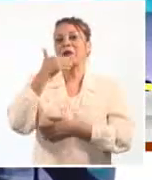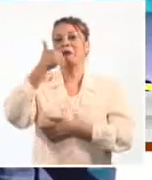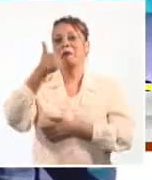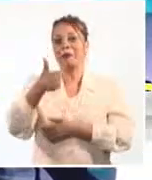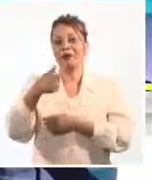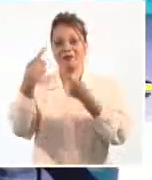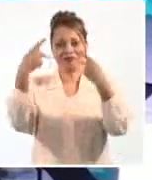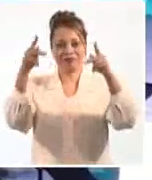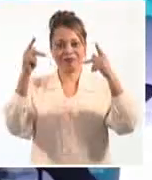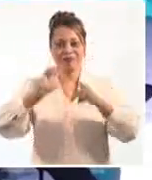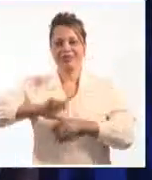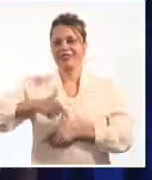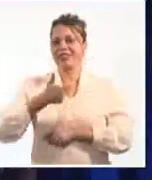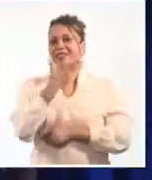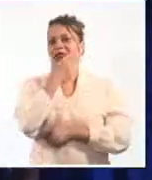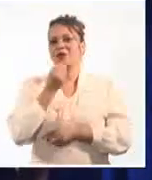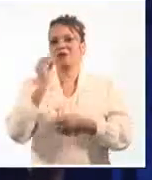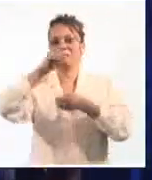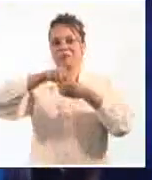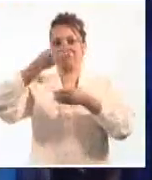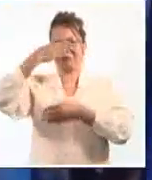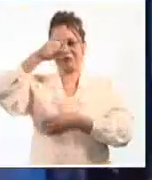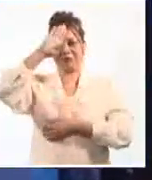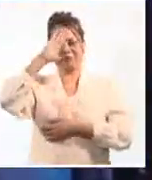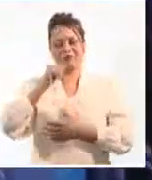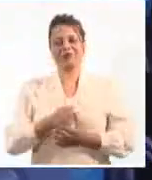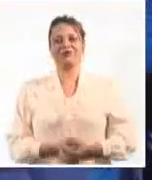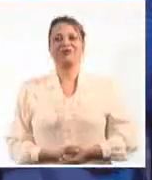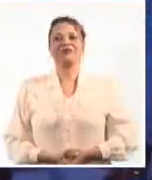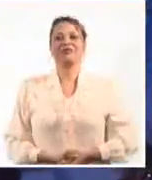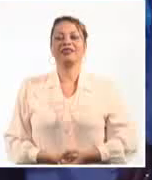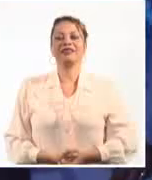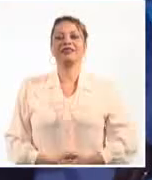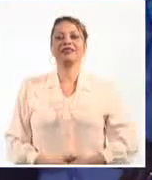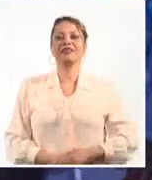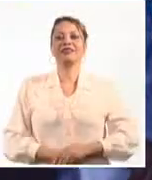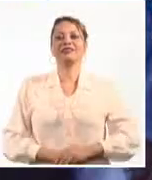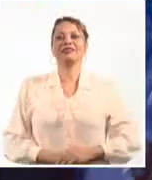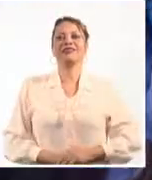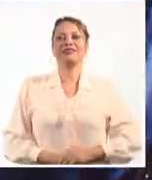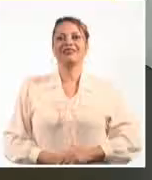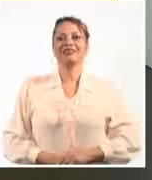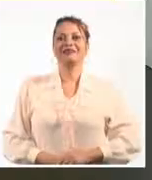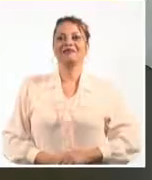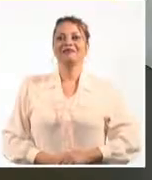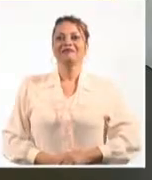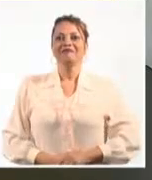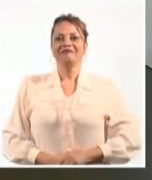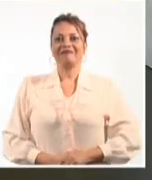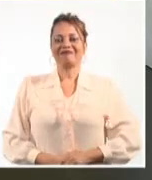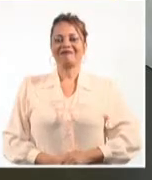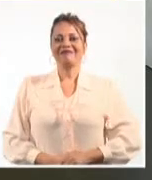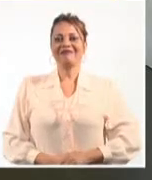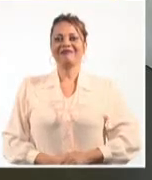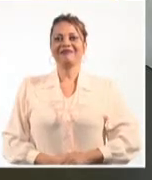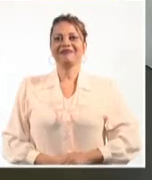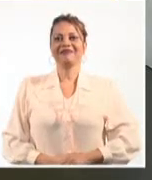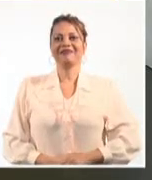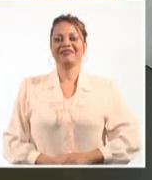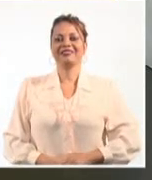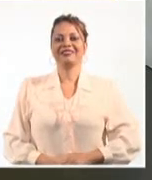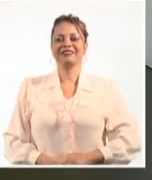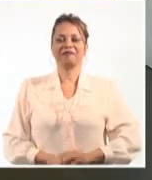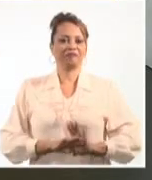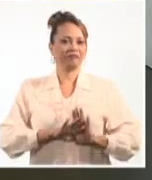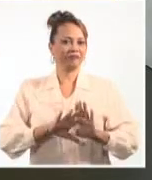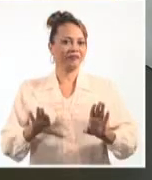del arte joven en Cuba. Inés Castro Machado para el Canal Cubano de Noticias. Hablamos de música.